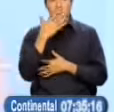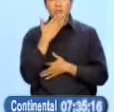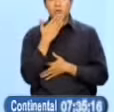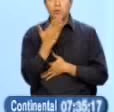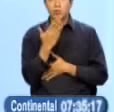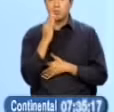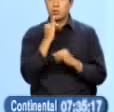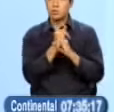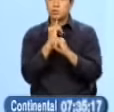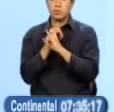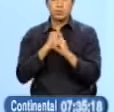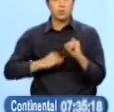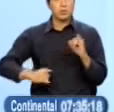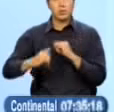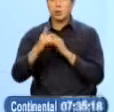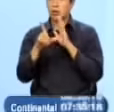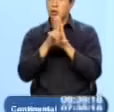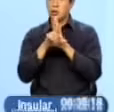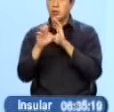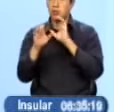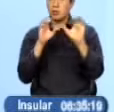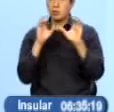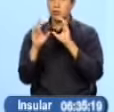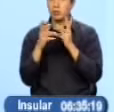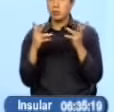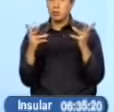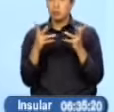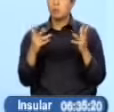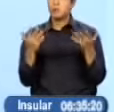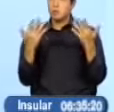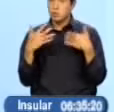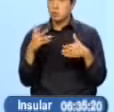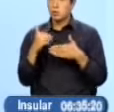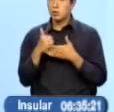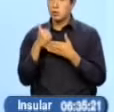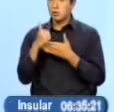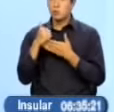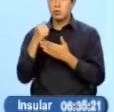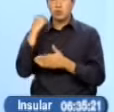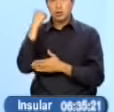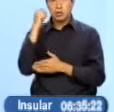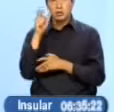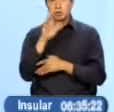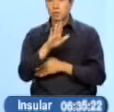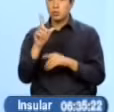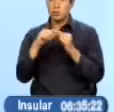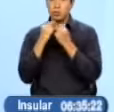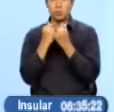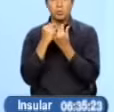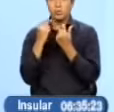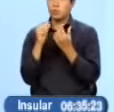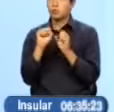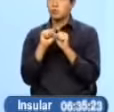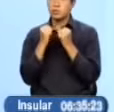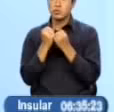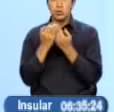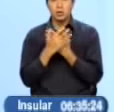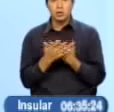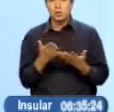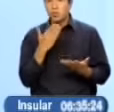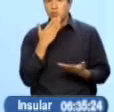instituciones democráticas de una ley orgánica de comunicación que ha beneficiado a los derechos de los grupos sociales históricamente excluidos no puede ser